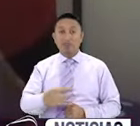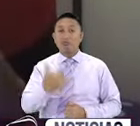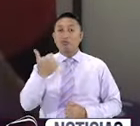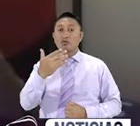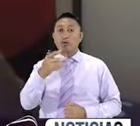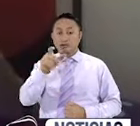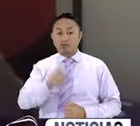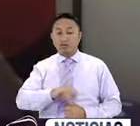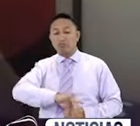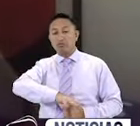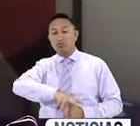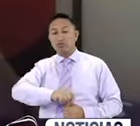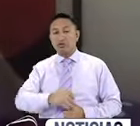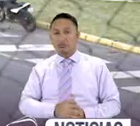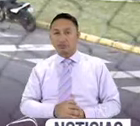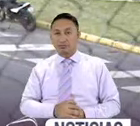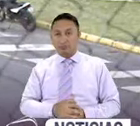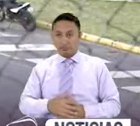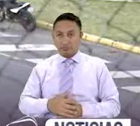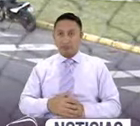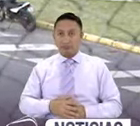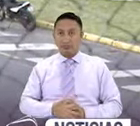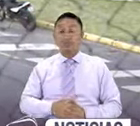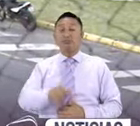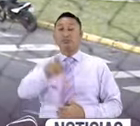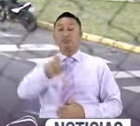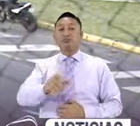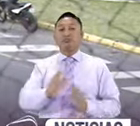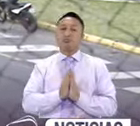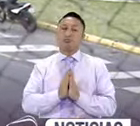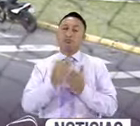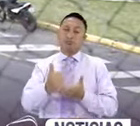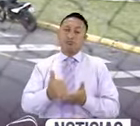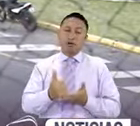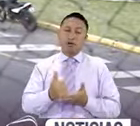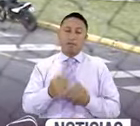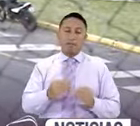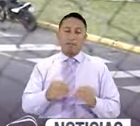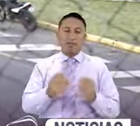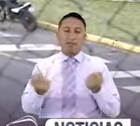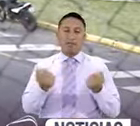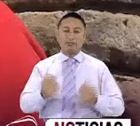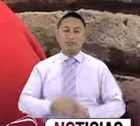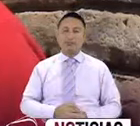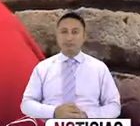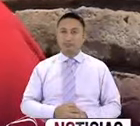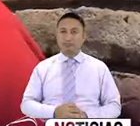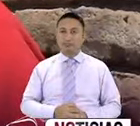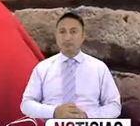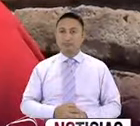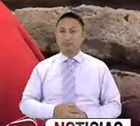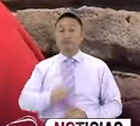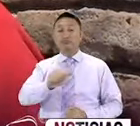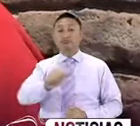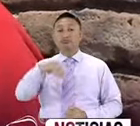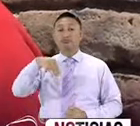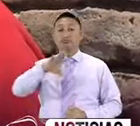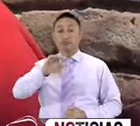tipo de irregularidad. Los ciudadanos piden mejoras y más controles. A los agentes de tránsito deberían